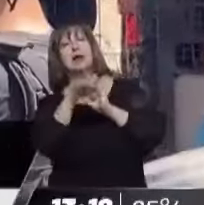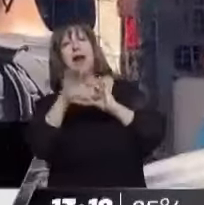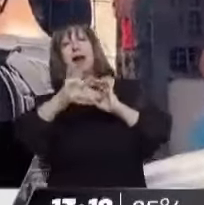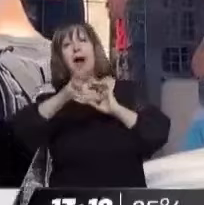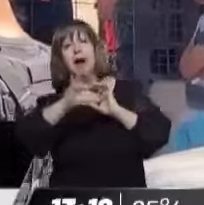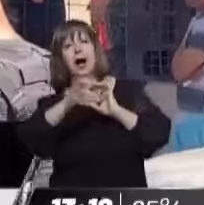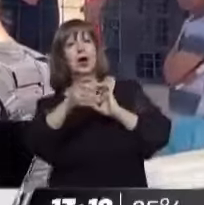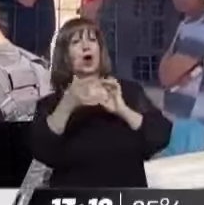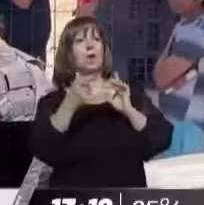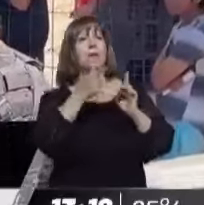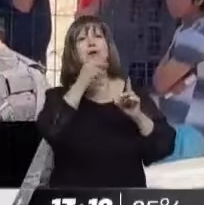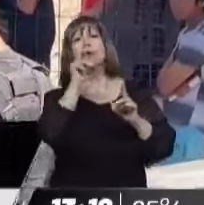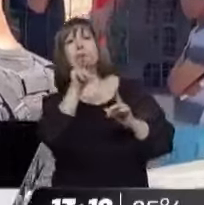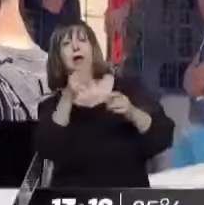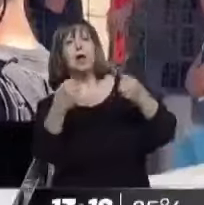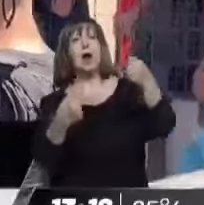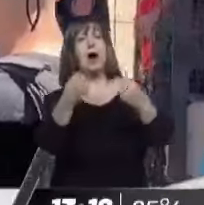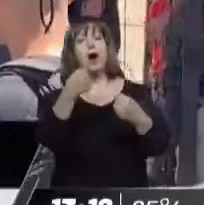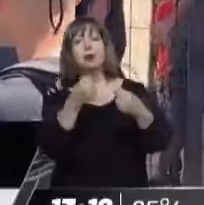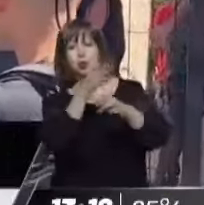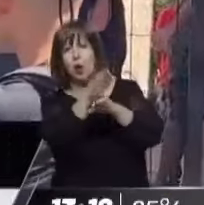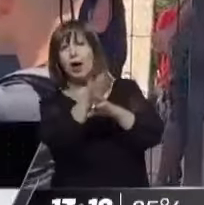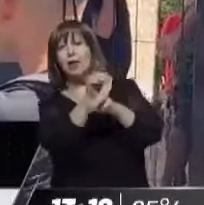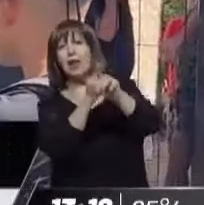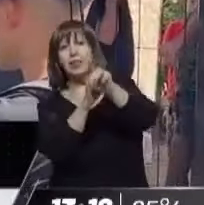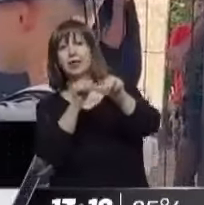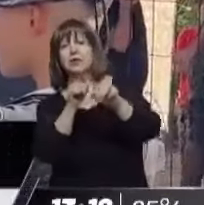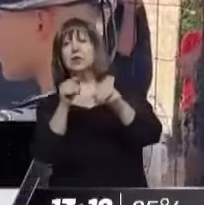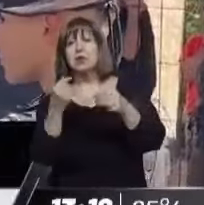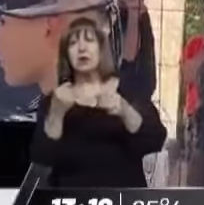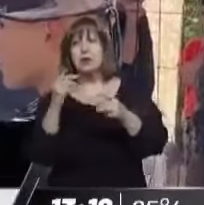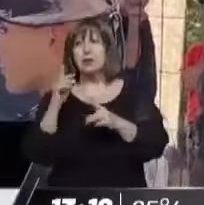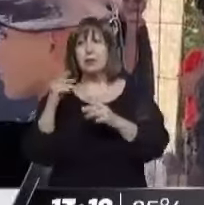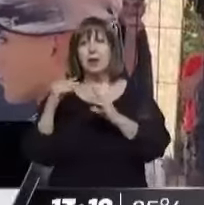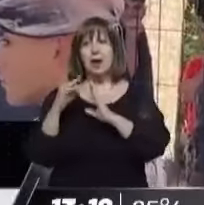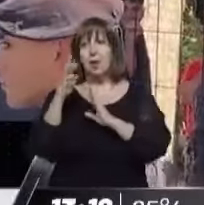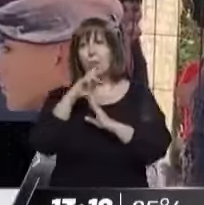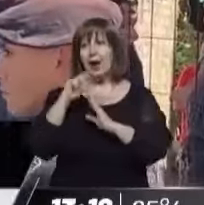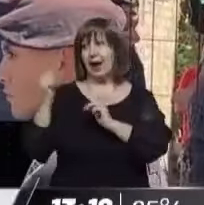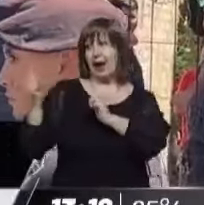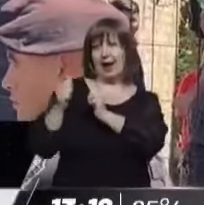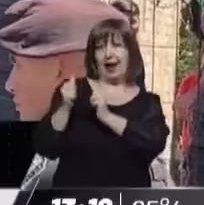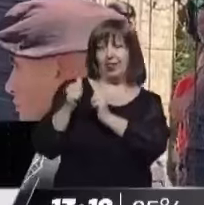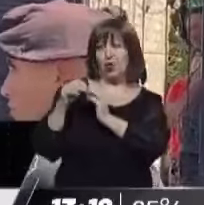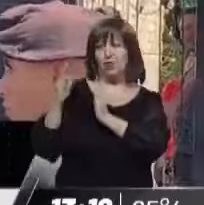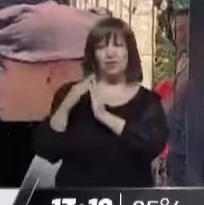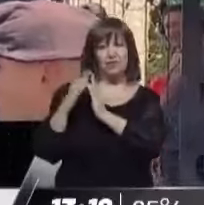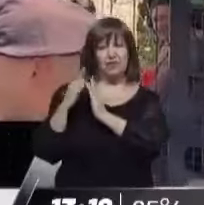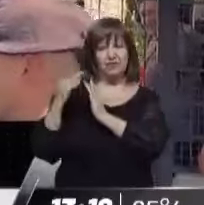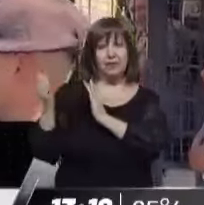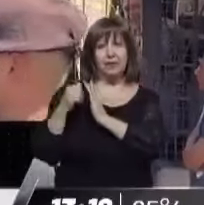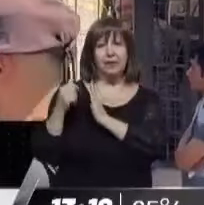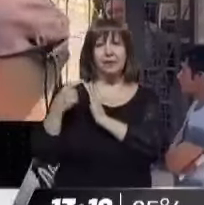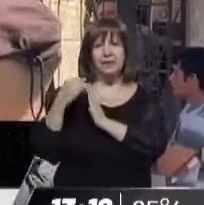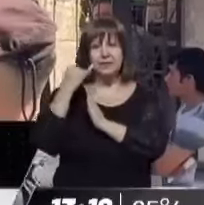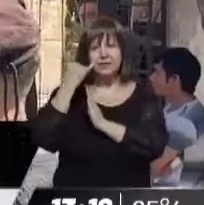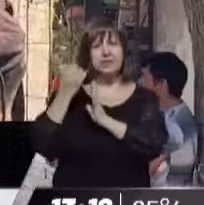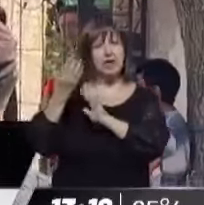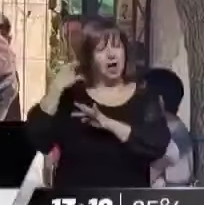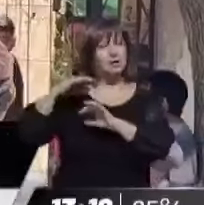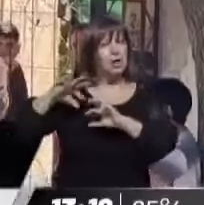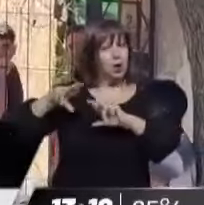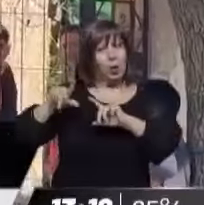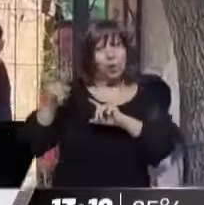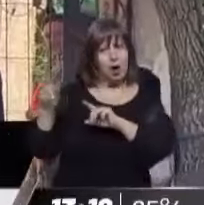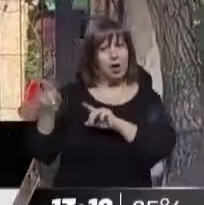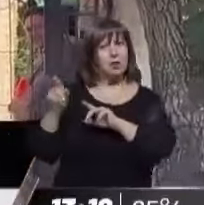que hubiera un vehículo... también se acercó una vecina recién que nos dijo que habían sufrido entraderas, de hecho una